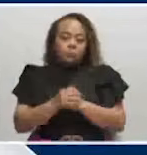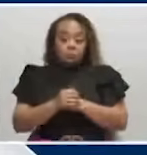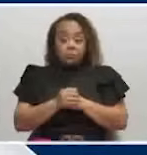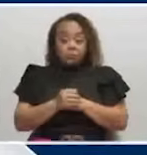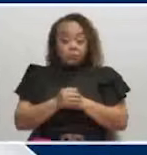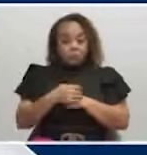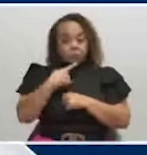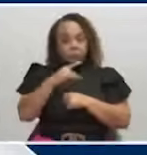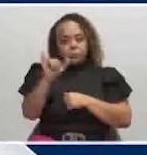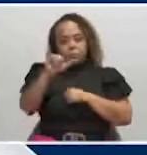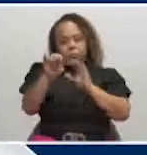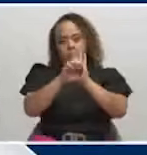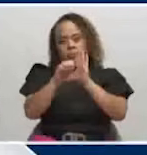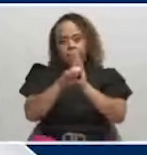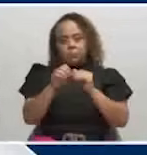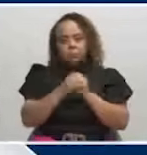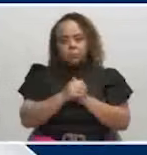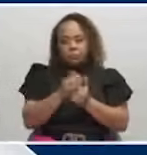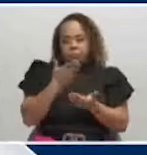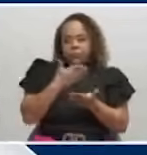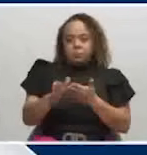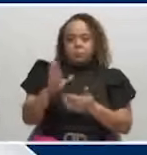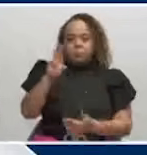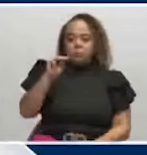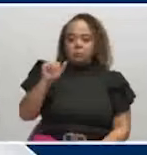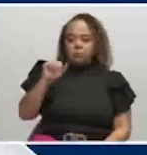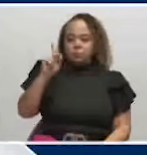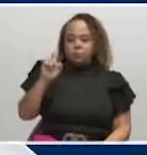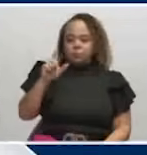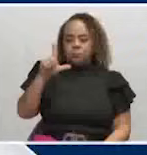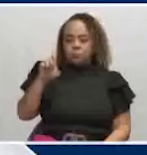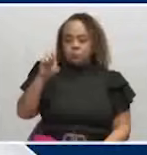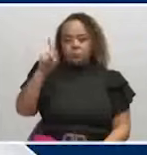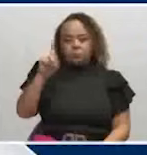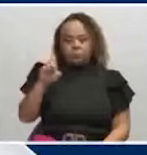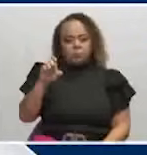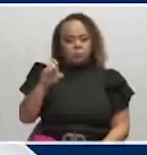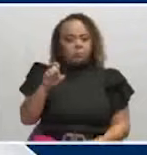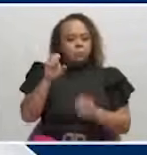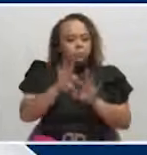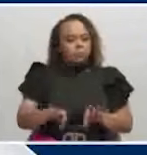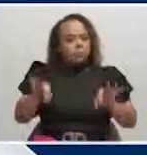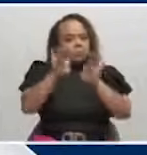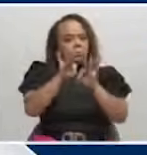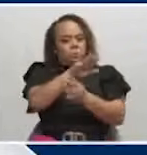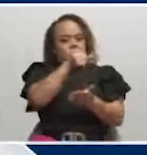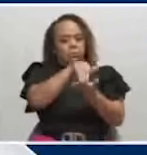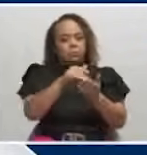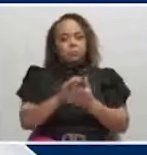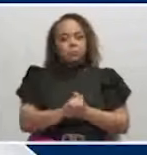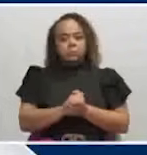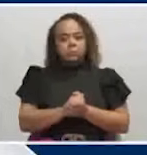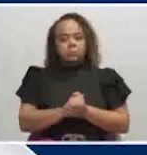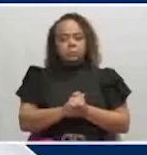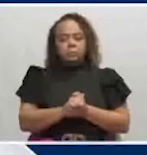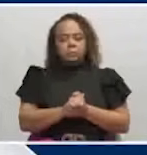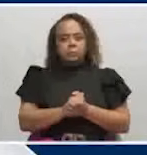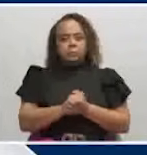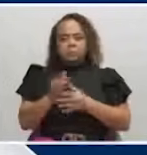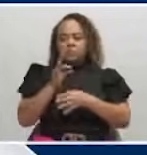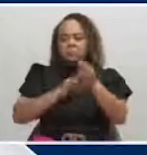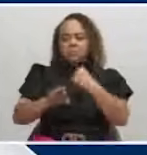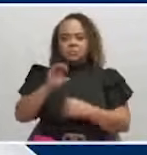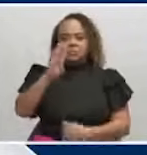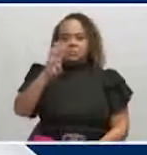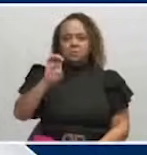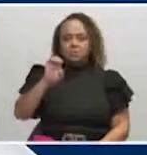conclusión de que, como por ejemplo, sacaban a un Makelele, que era tan importante en el medio central, pero para que llegara Beckham